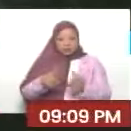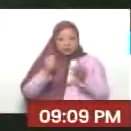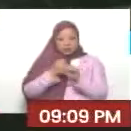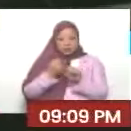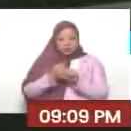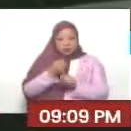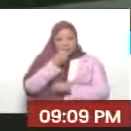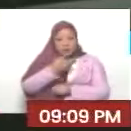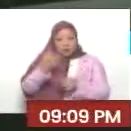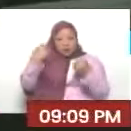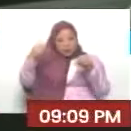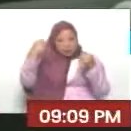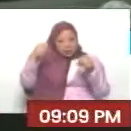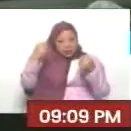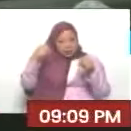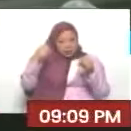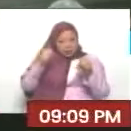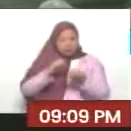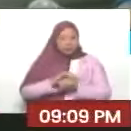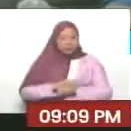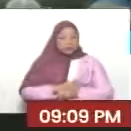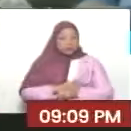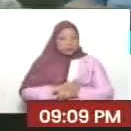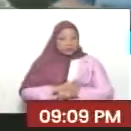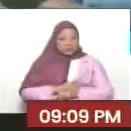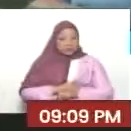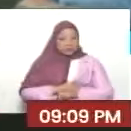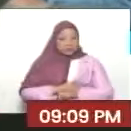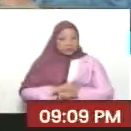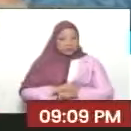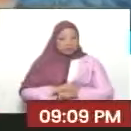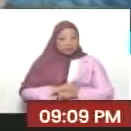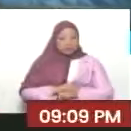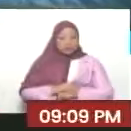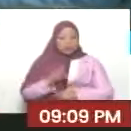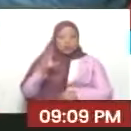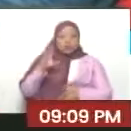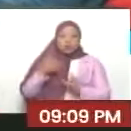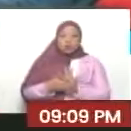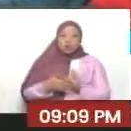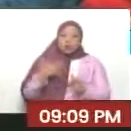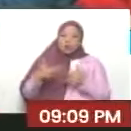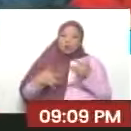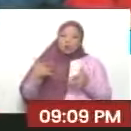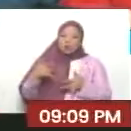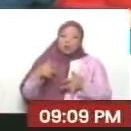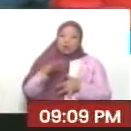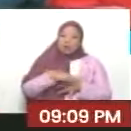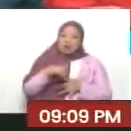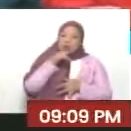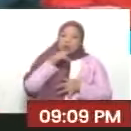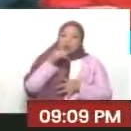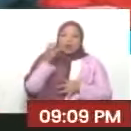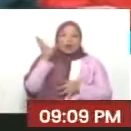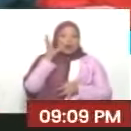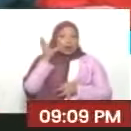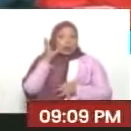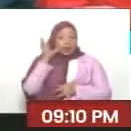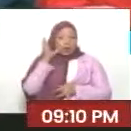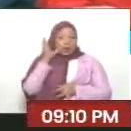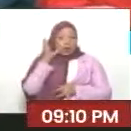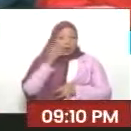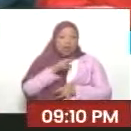con las buenas prácticas que se deben realizar en el campo de en las plantaciones de cacao. Esta es